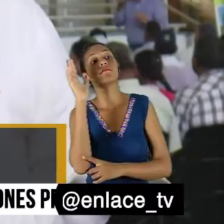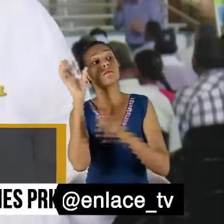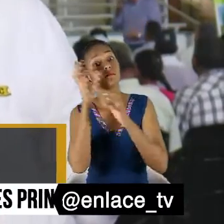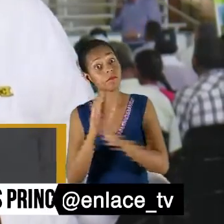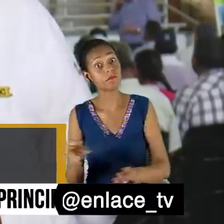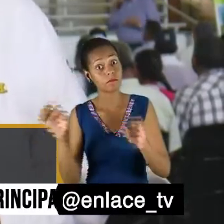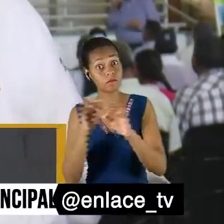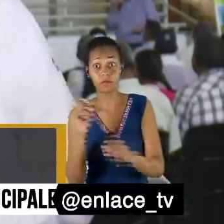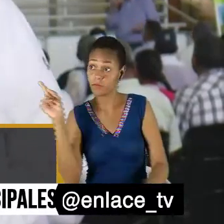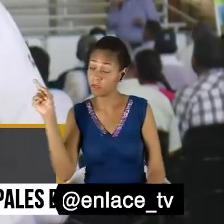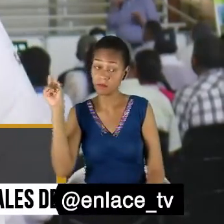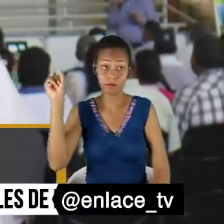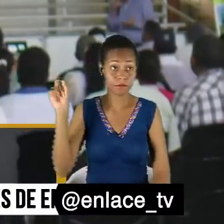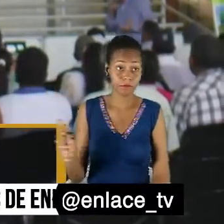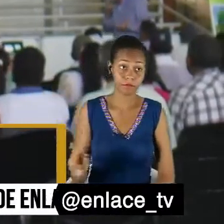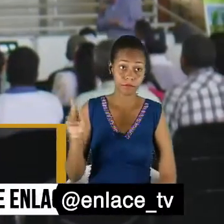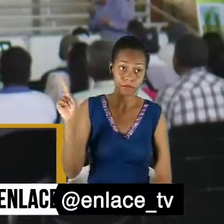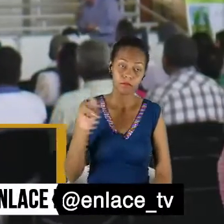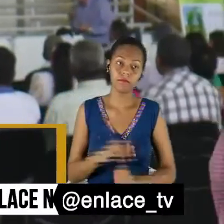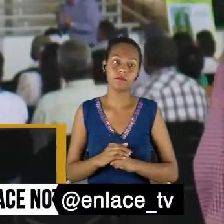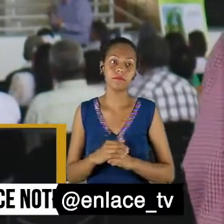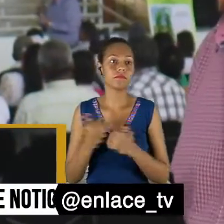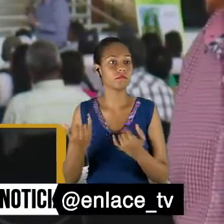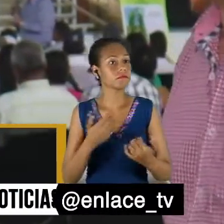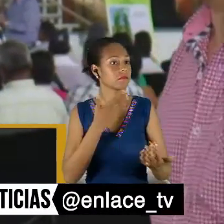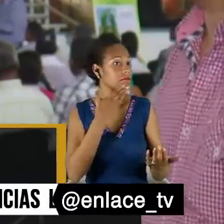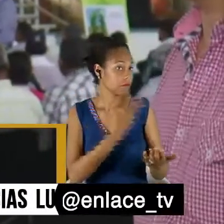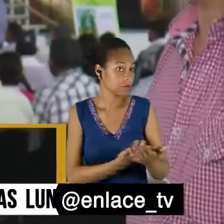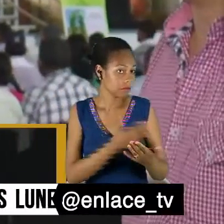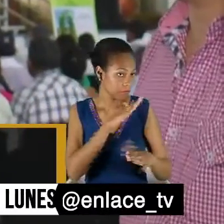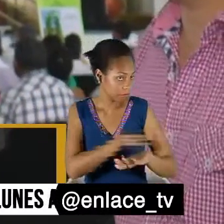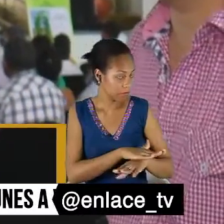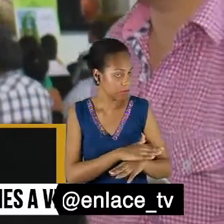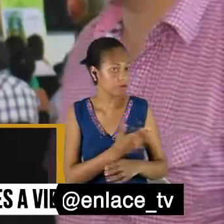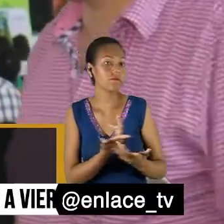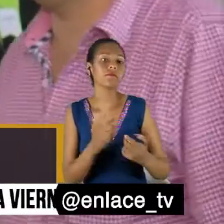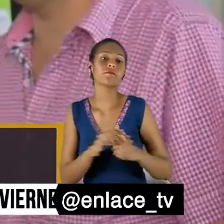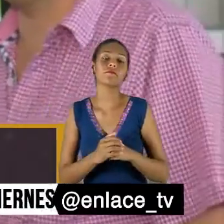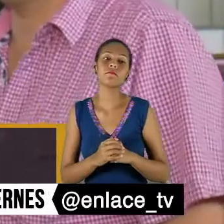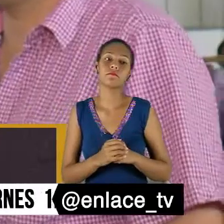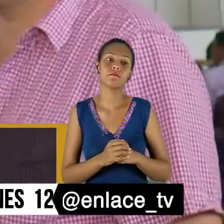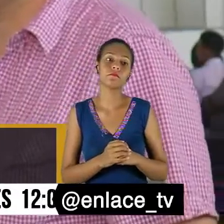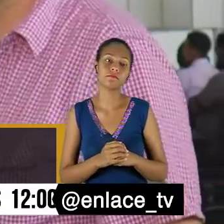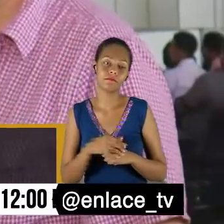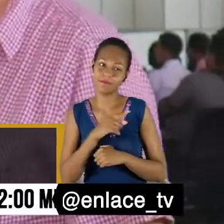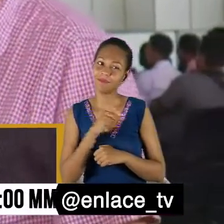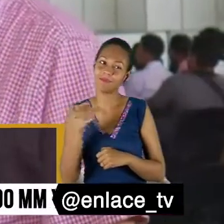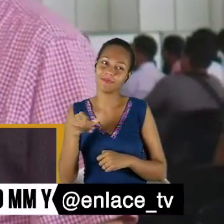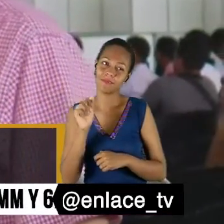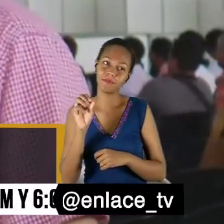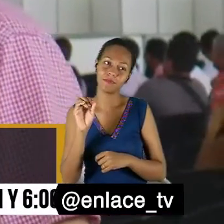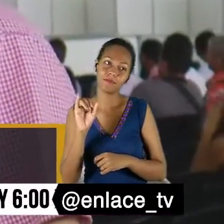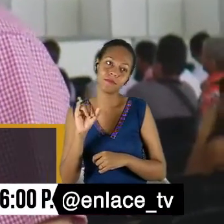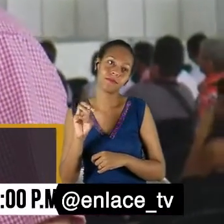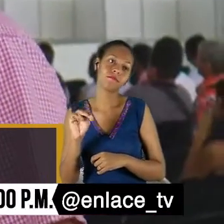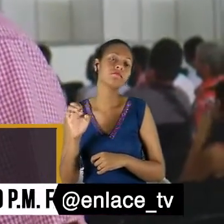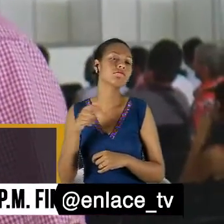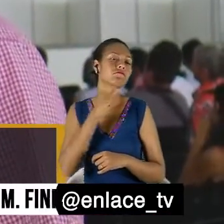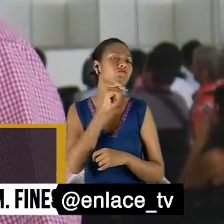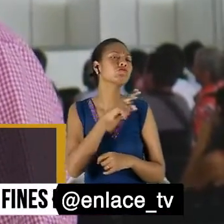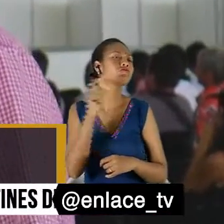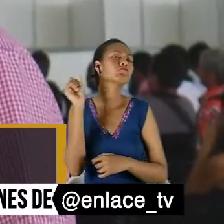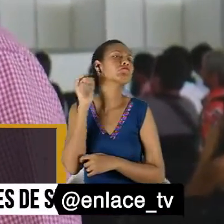los próximos minutos Jaime Alberto Moreno, a quien saludamos con las buenas tardes. Buenas tardes ya, doctor Jaime, ¿cuál va a ser su exposición? Muy buenas